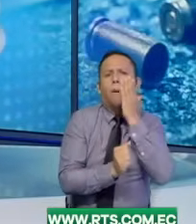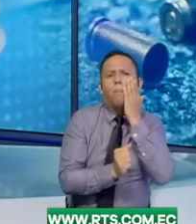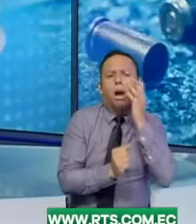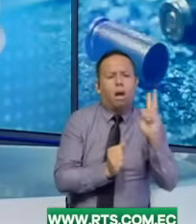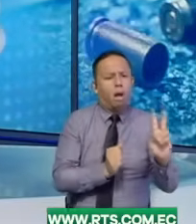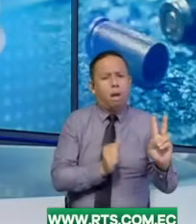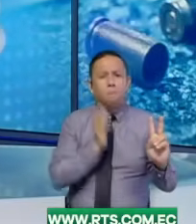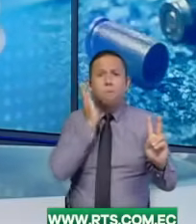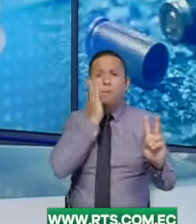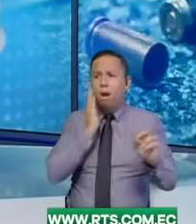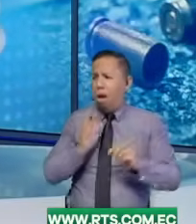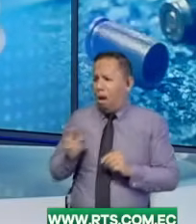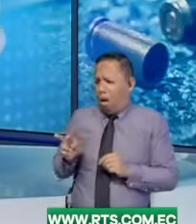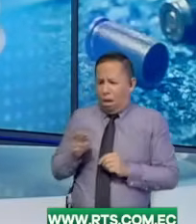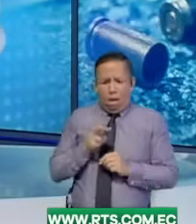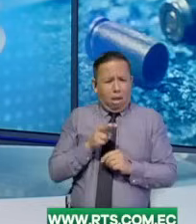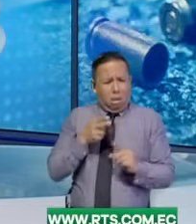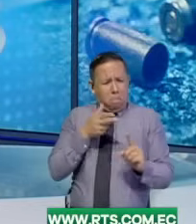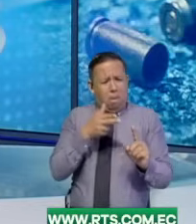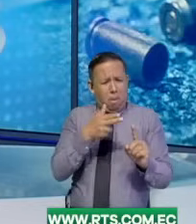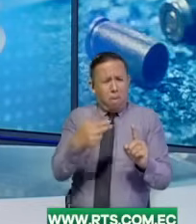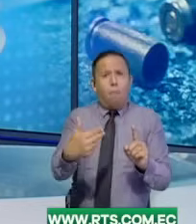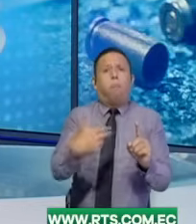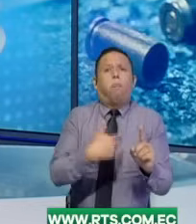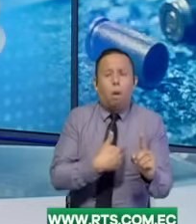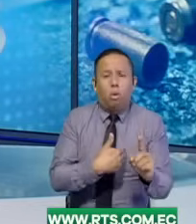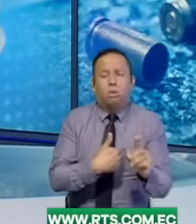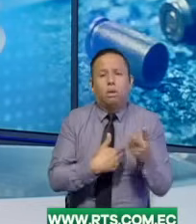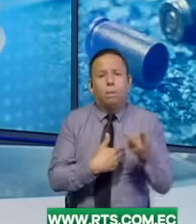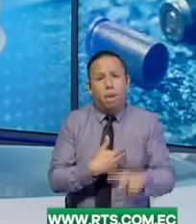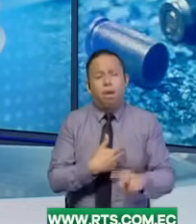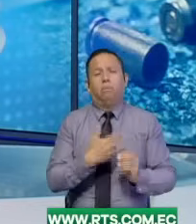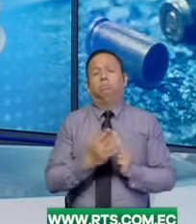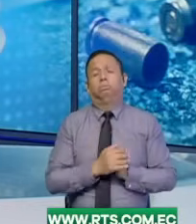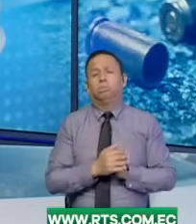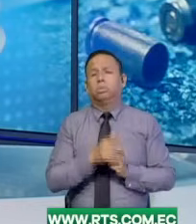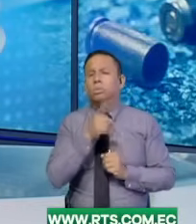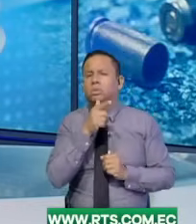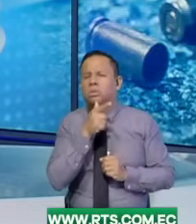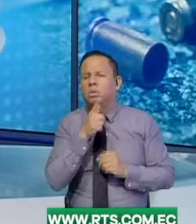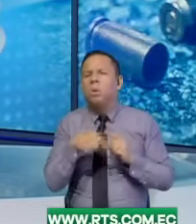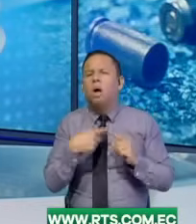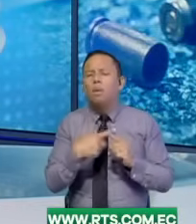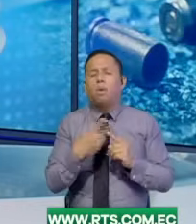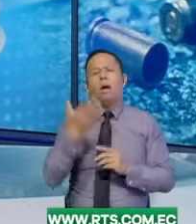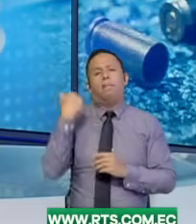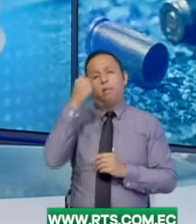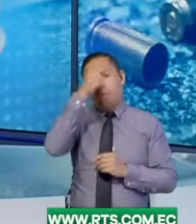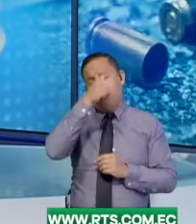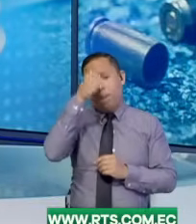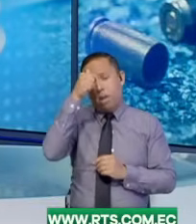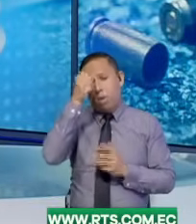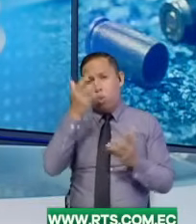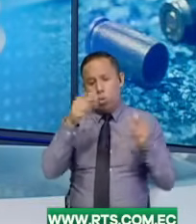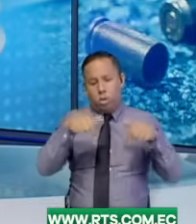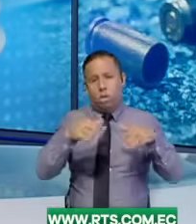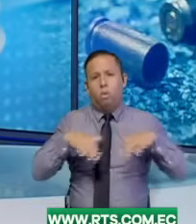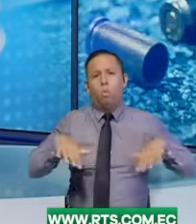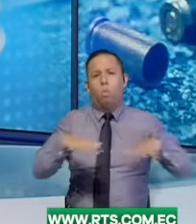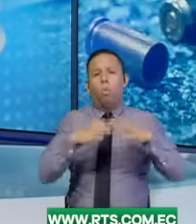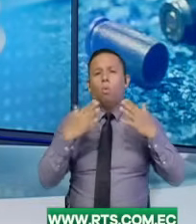fue alcanzada por uno de los proyectiles. El ataque ocurrió la madrugada del domingo en un sector conflictivo del noroeste de